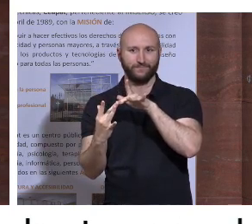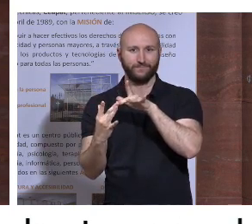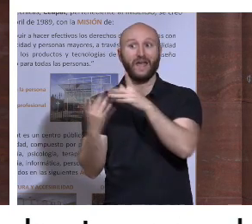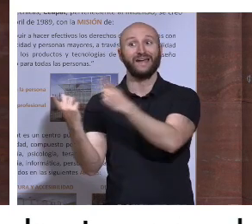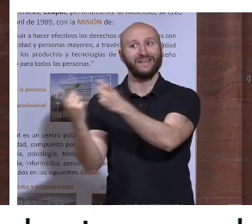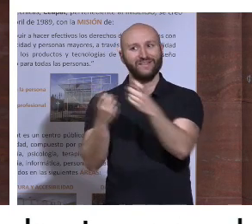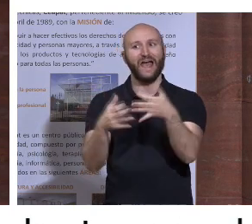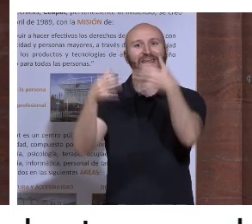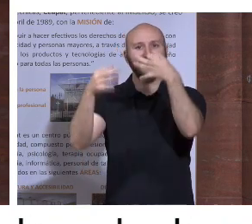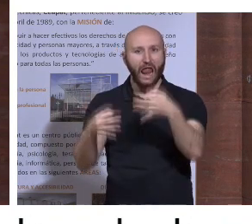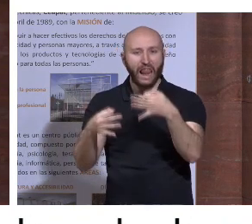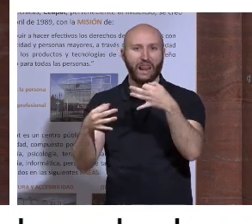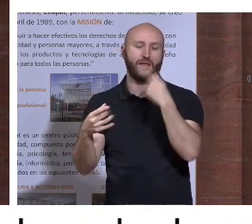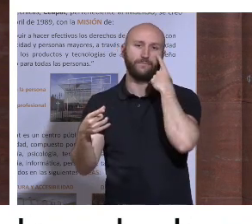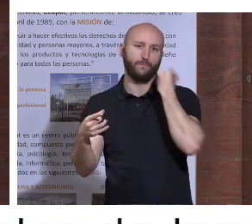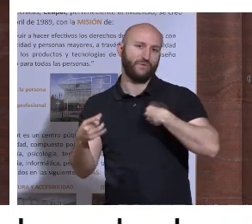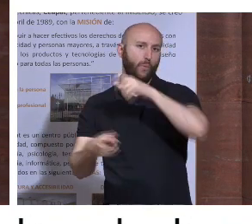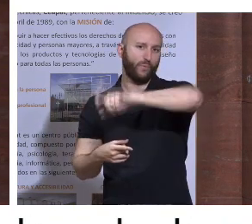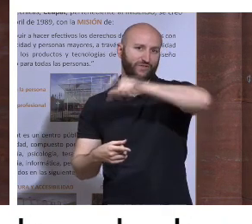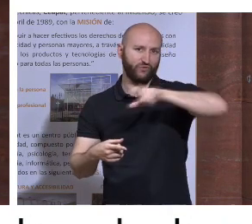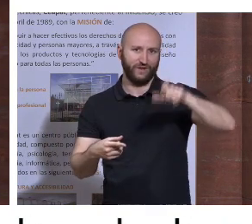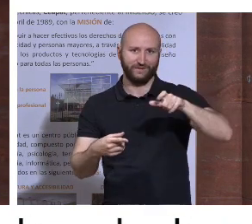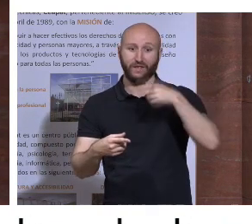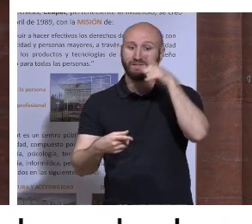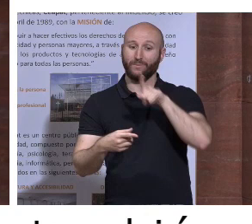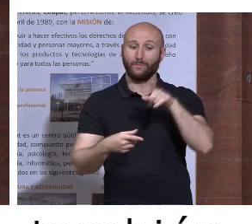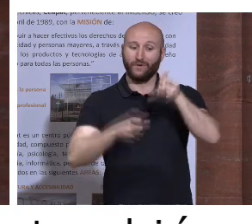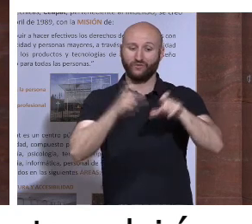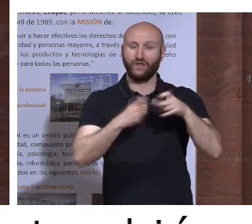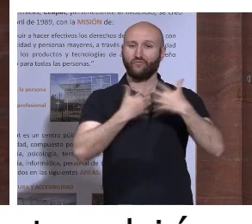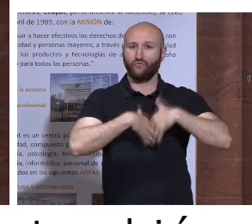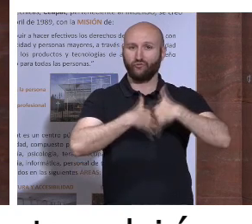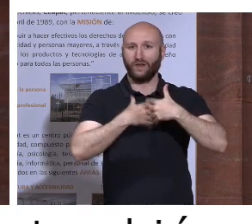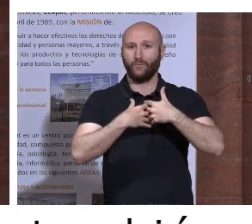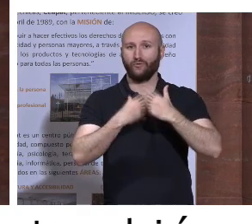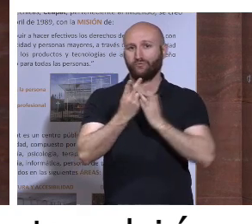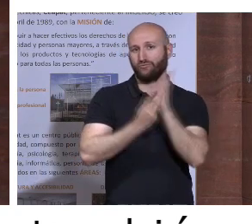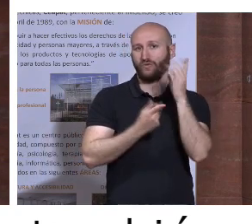las personas, de todas las personas, también de las que funcionamos diferente,